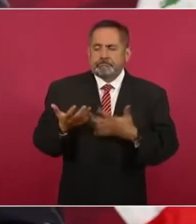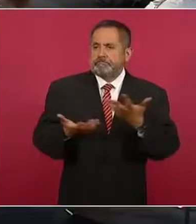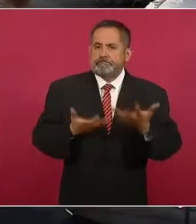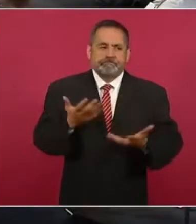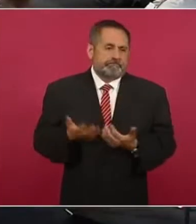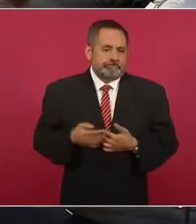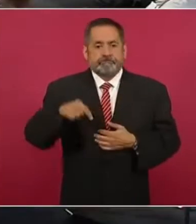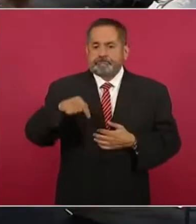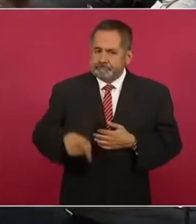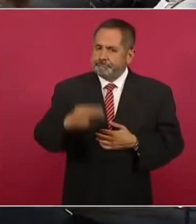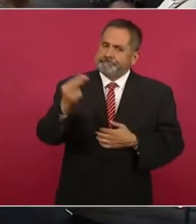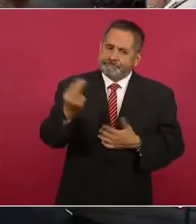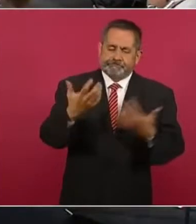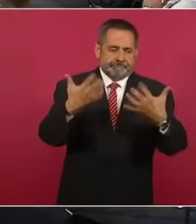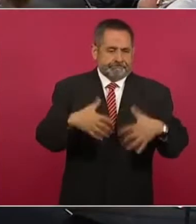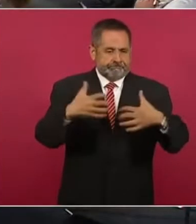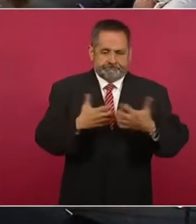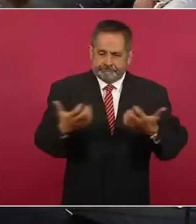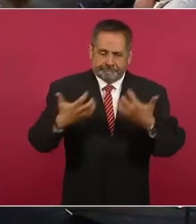producir. Antes los